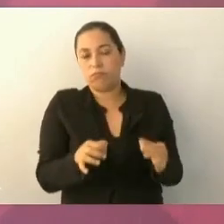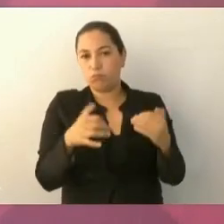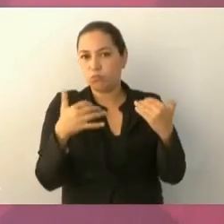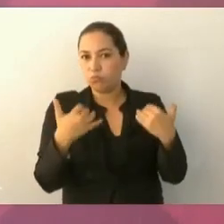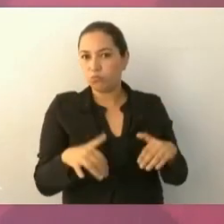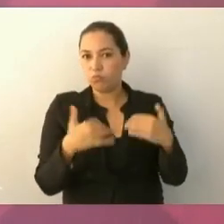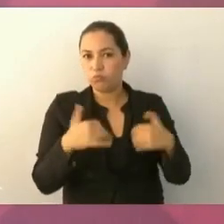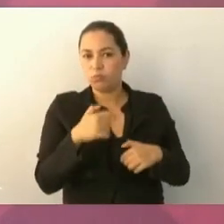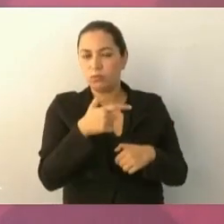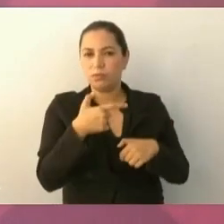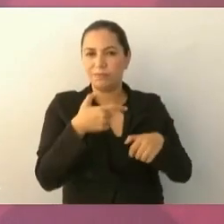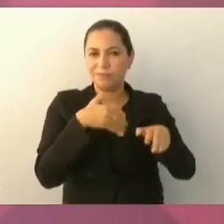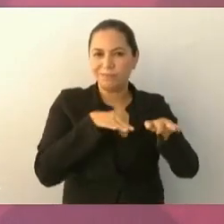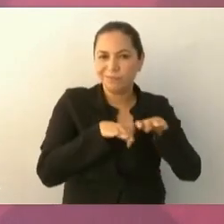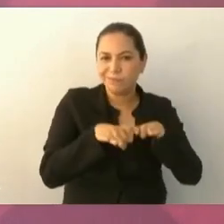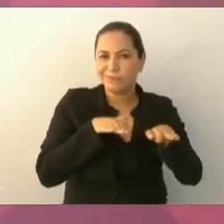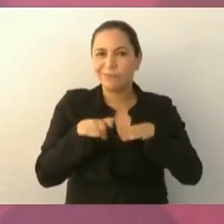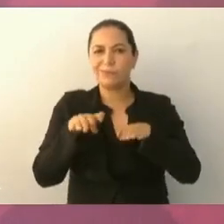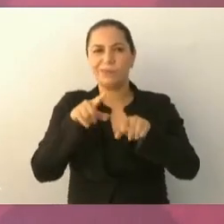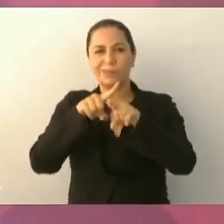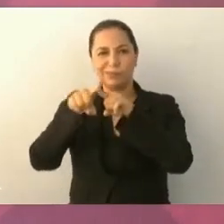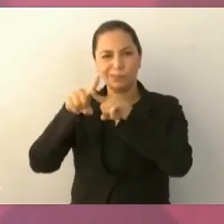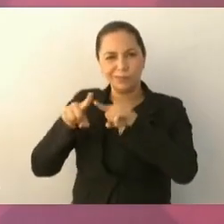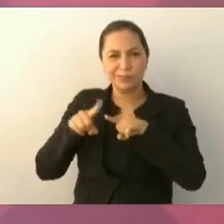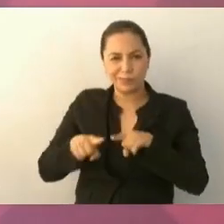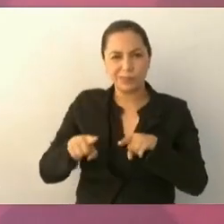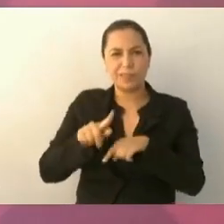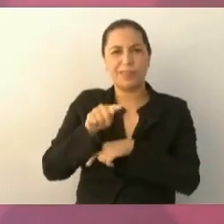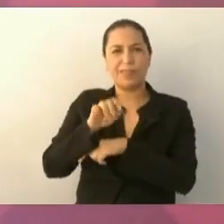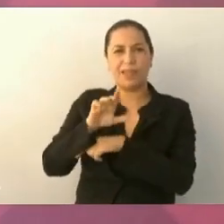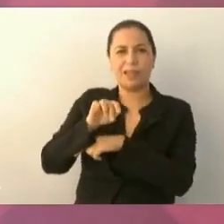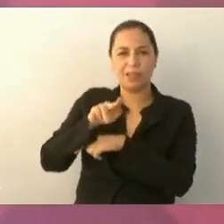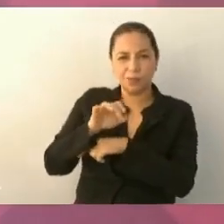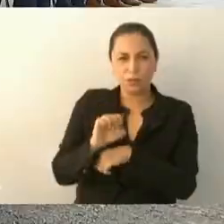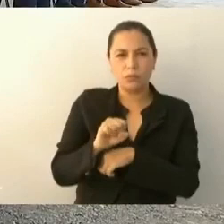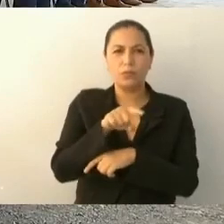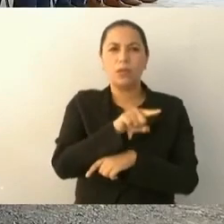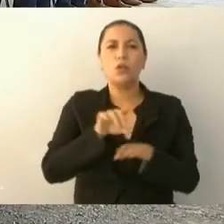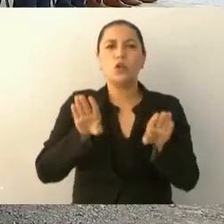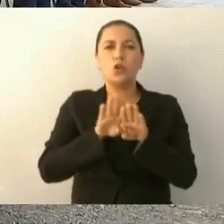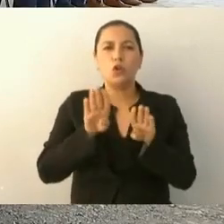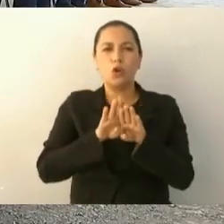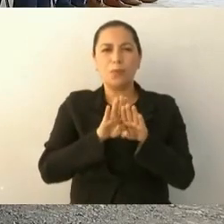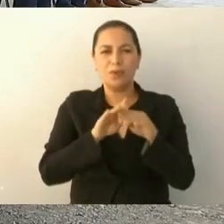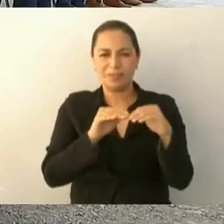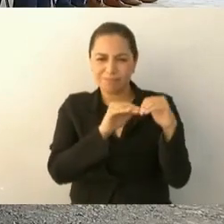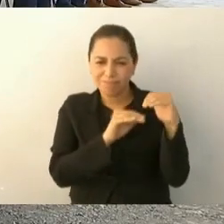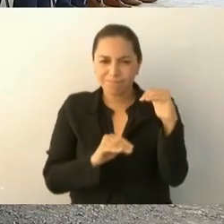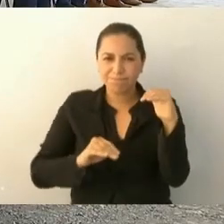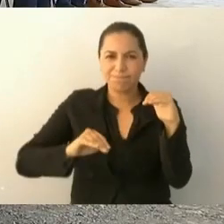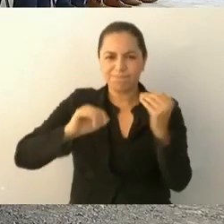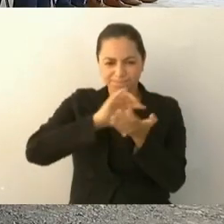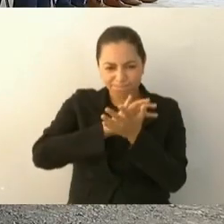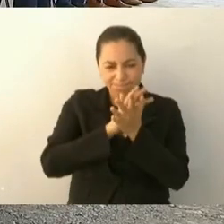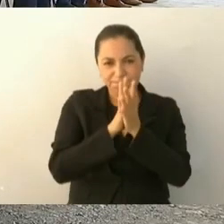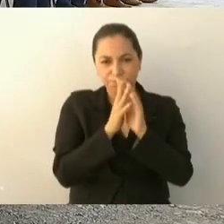los trabajadores, los técnicos. Es un renacimiento de esta empresa que me da muchísimo